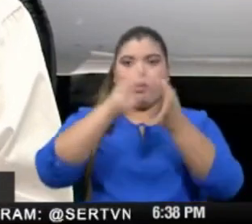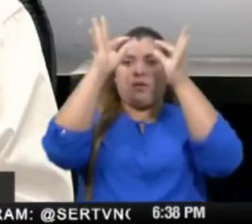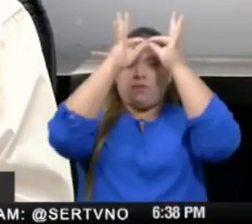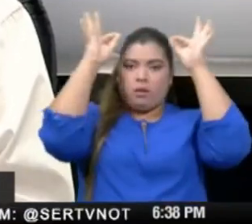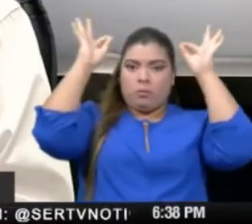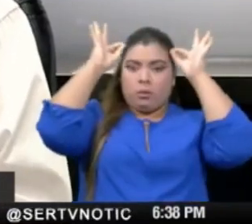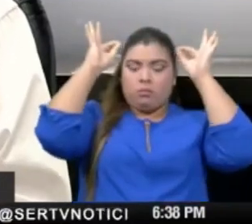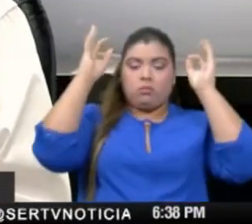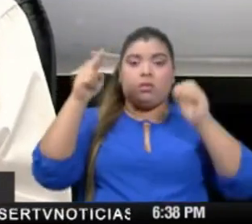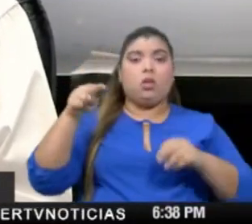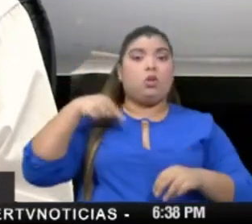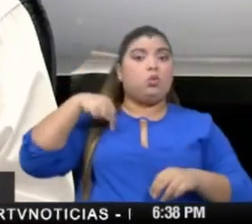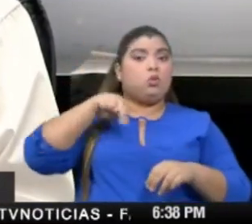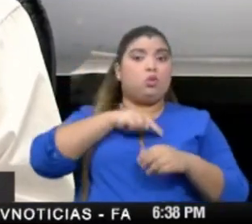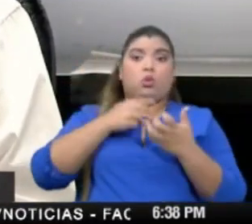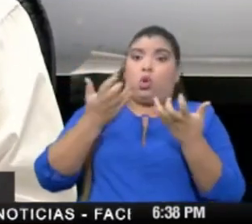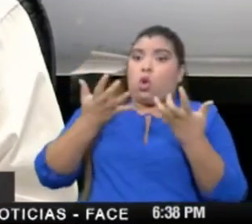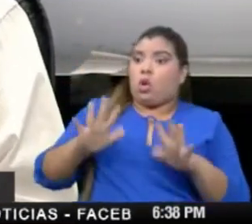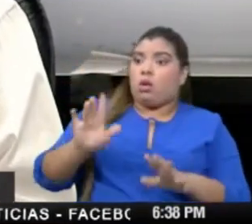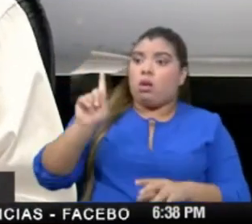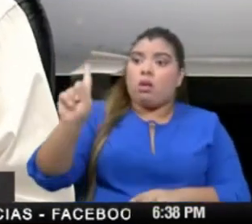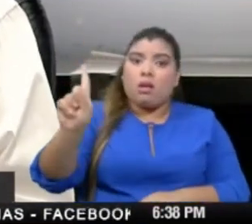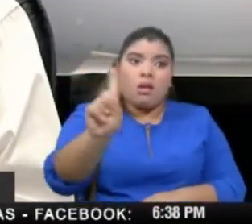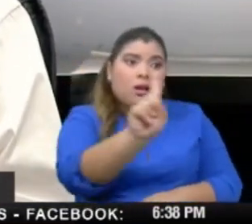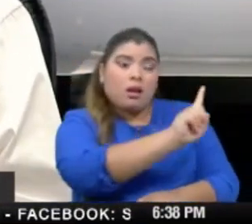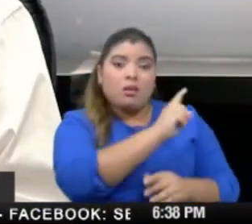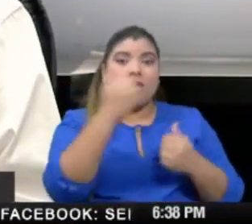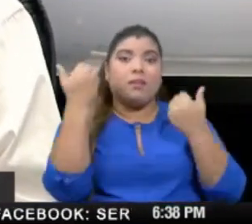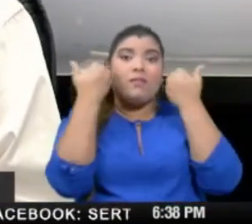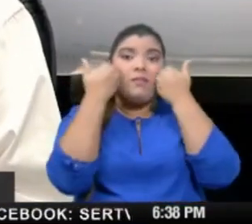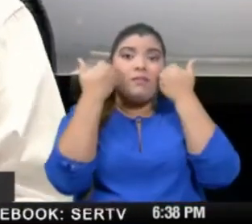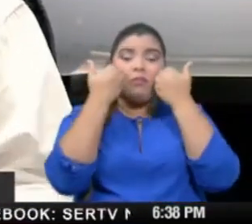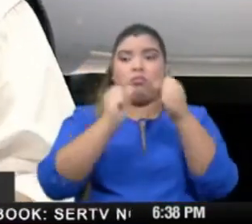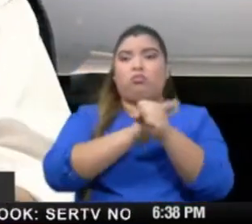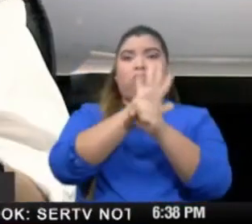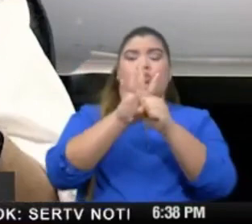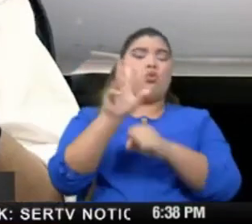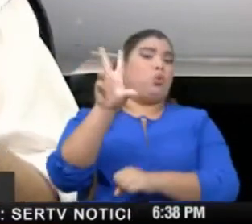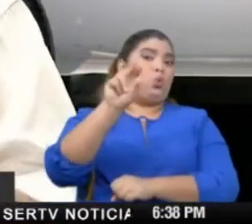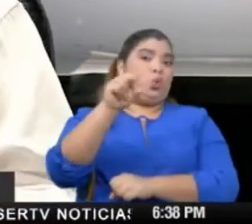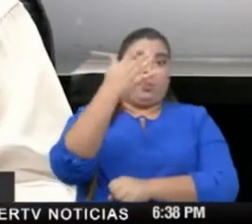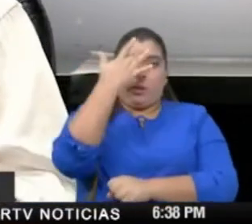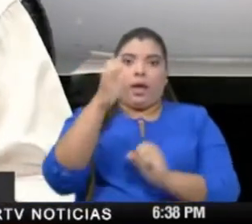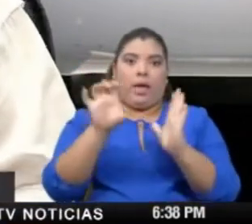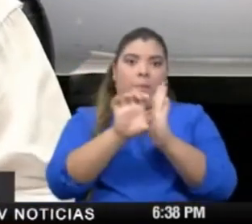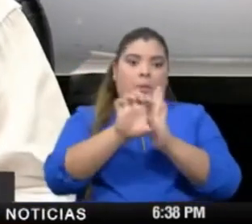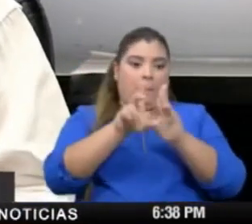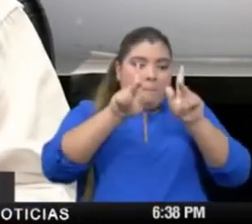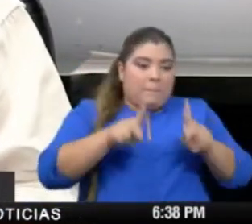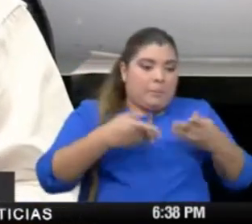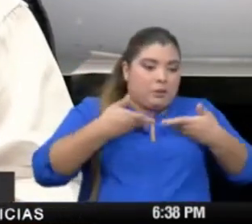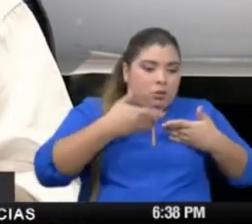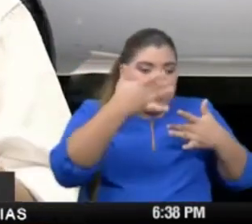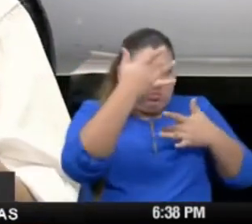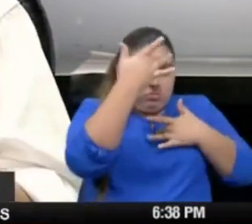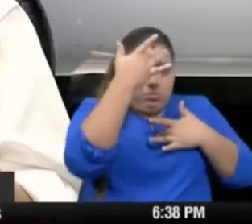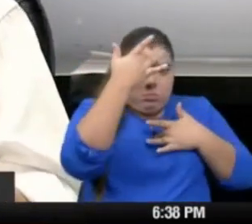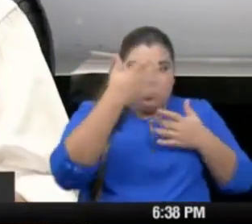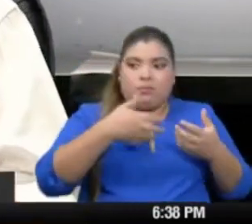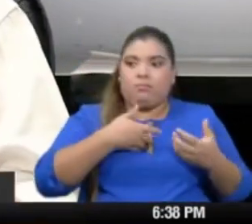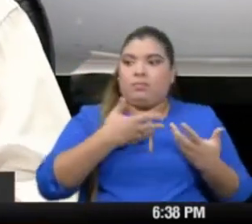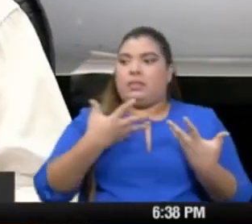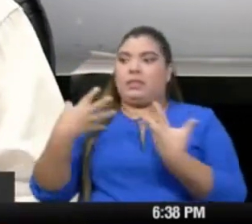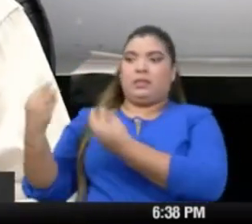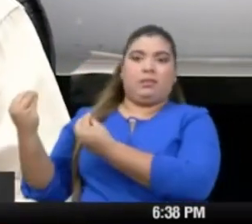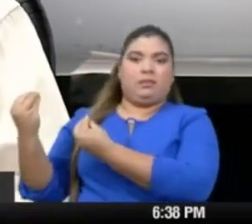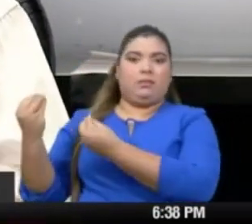que ninguno de ustedes se enferme, porque si se enferman, además de la afectación personal y familiar, se